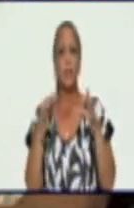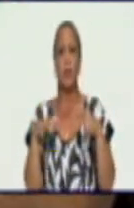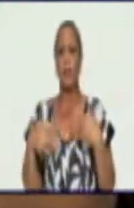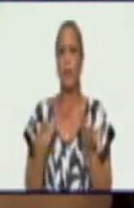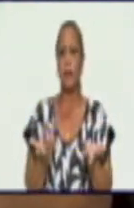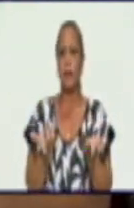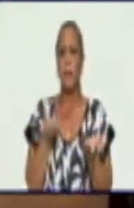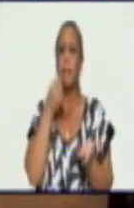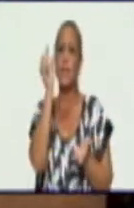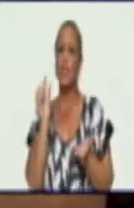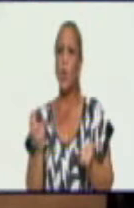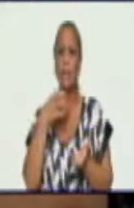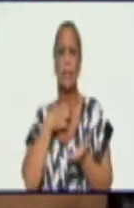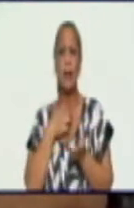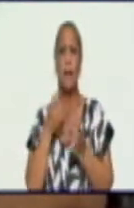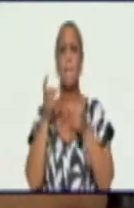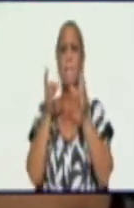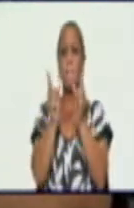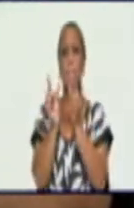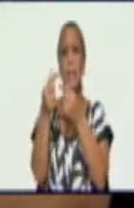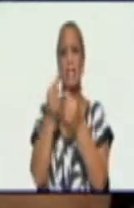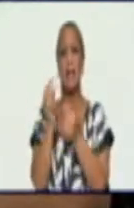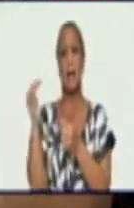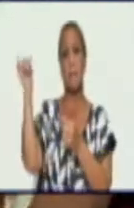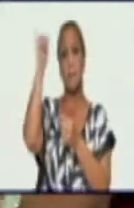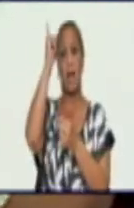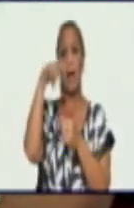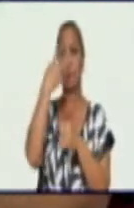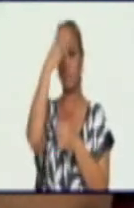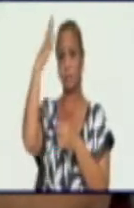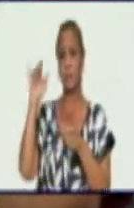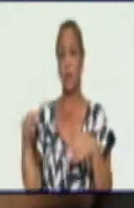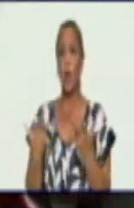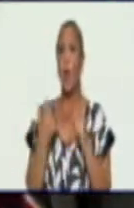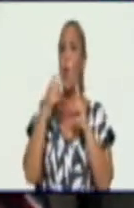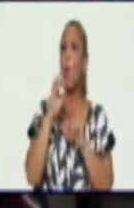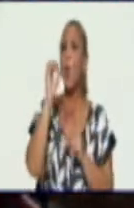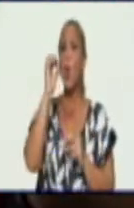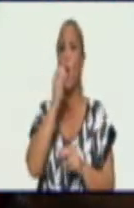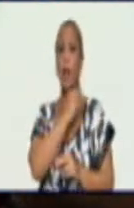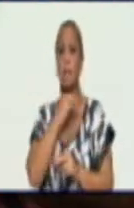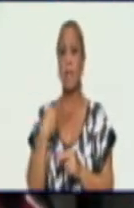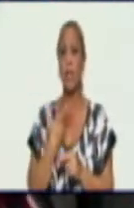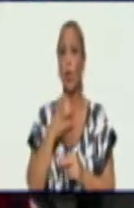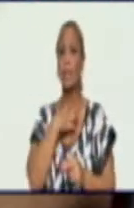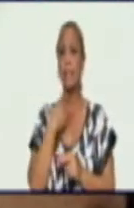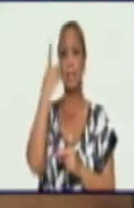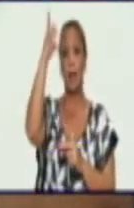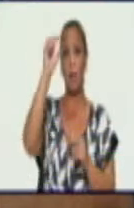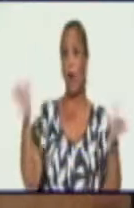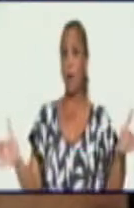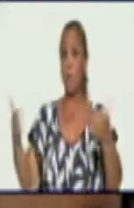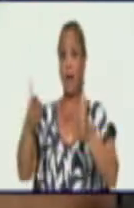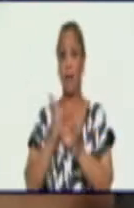hablando de la persona que tiene un pasaje para viajar al exterior o el médico que tiene que recoger la valija en Santiago u otra provincia un día